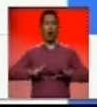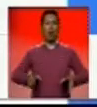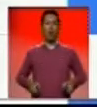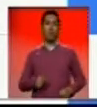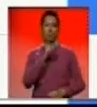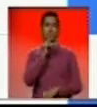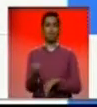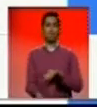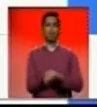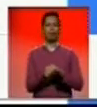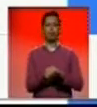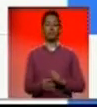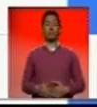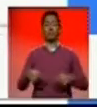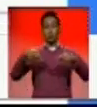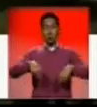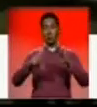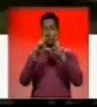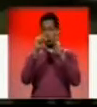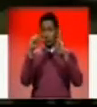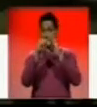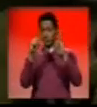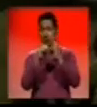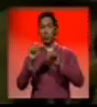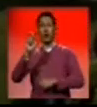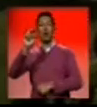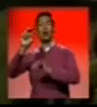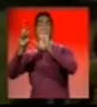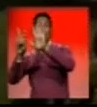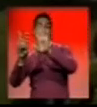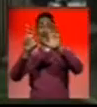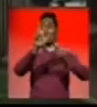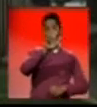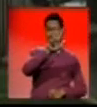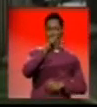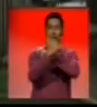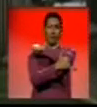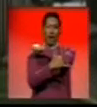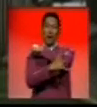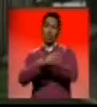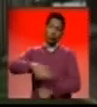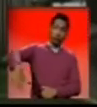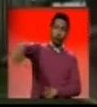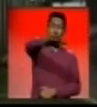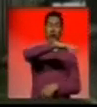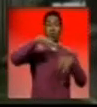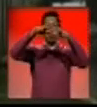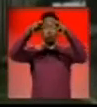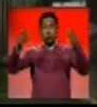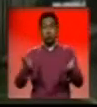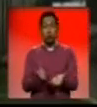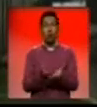Rentas Internas de Ecuador, existen 73 territorios alrededor del mundo que son